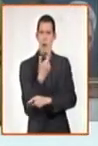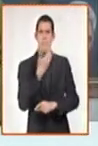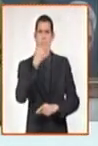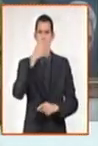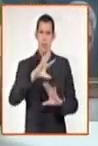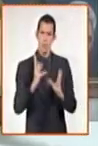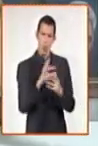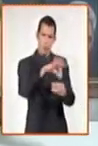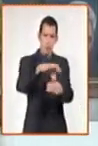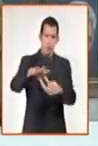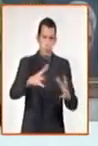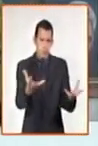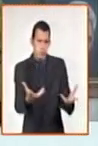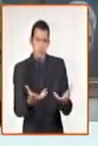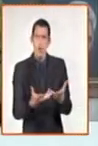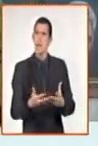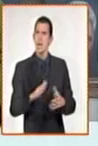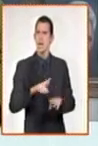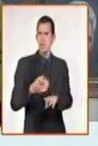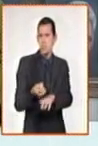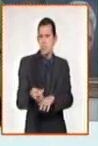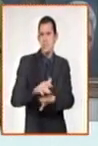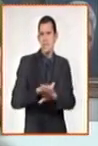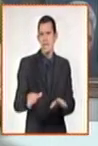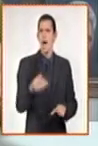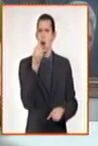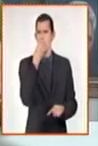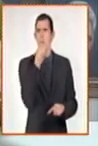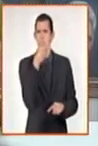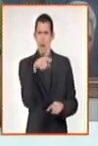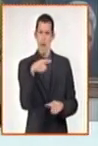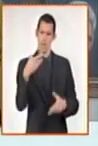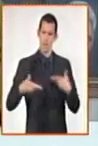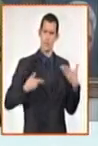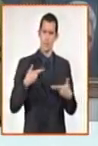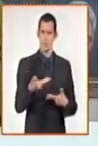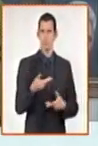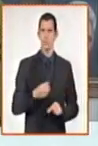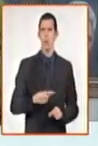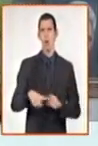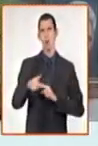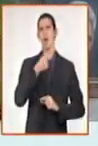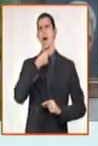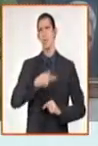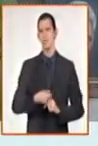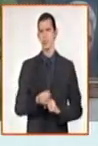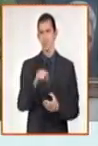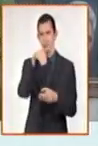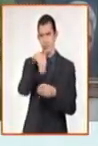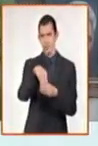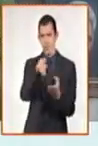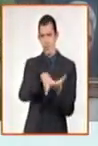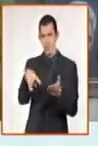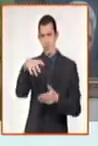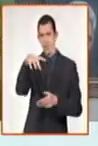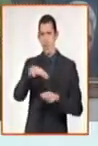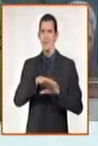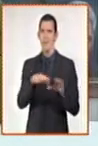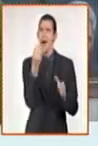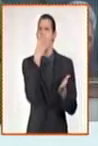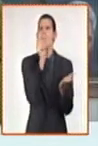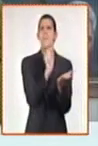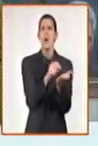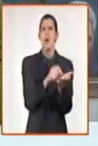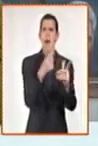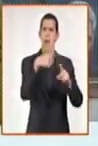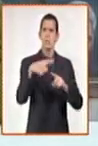de la población. También desde el país se han estado tomando decisiones, ya la canasta básica en la provincia se